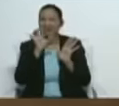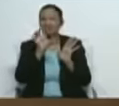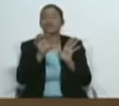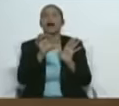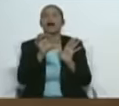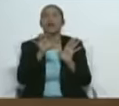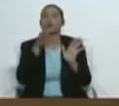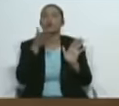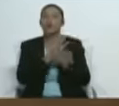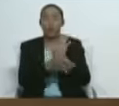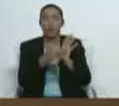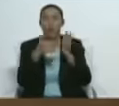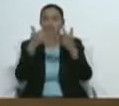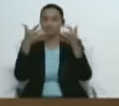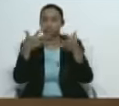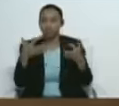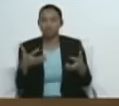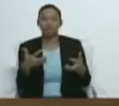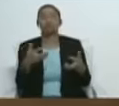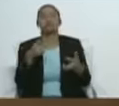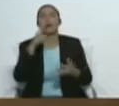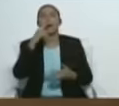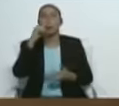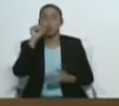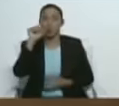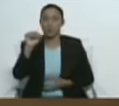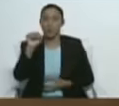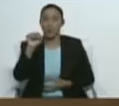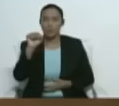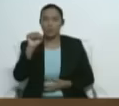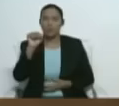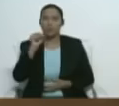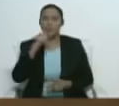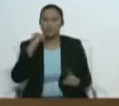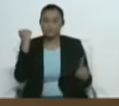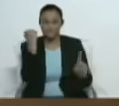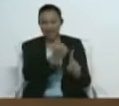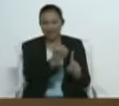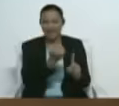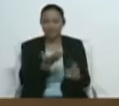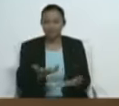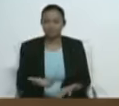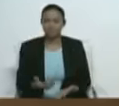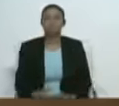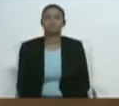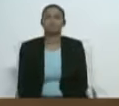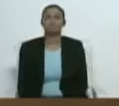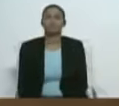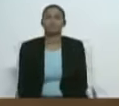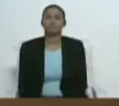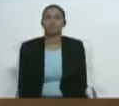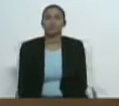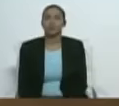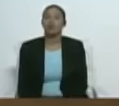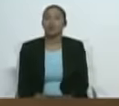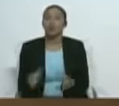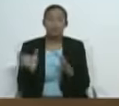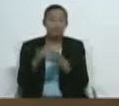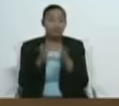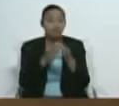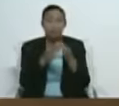la vida del presidente de la república Nicolás Maduro refirió que con grupo de WhatsApp